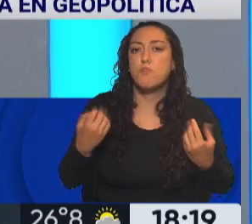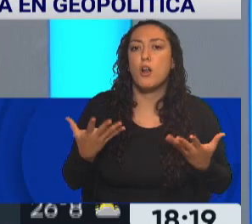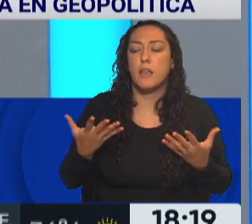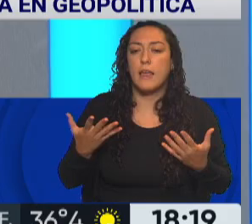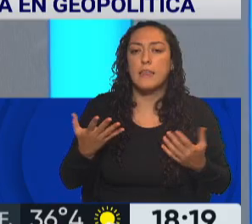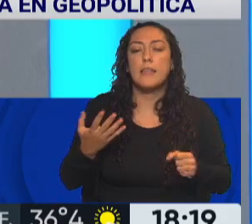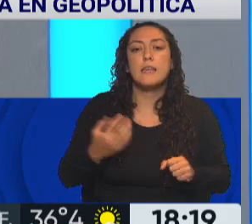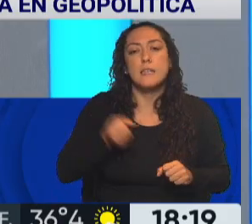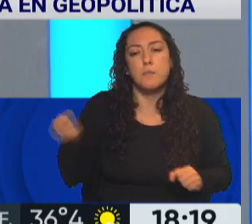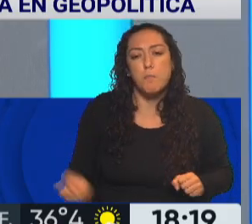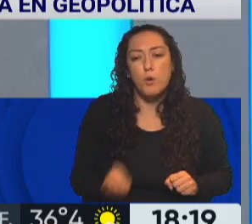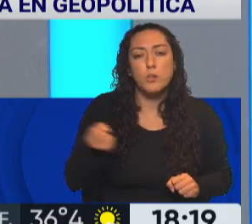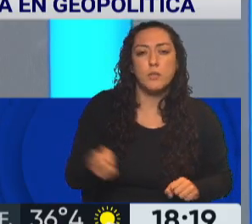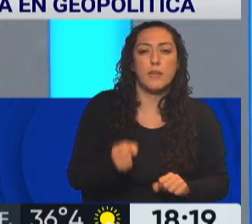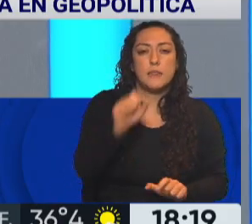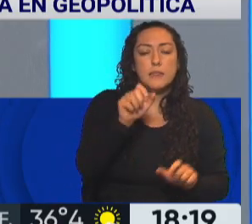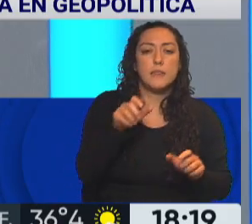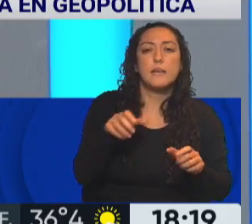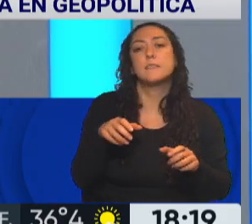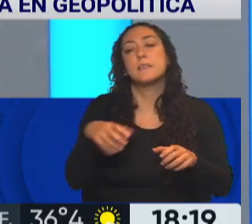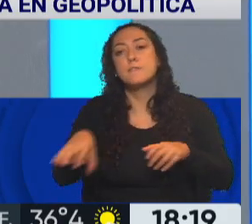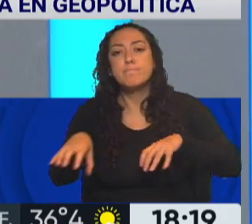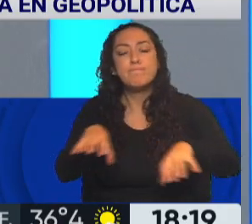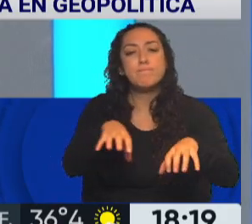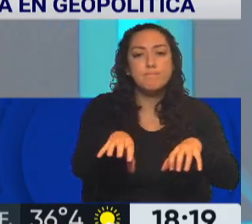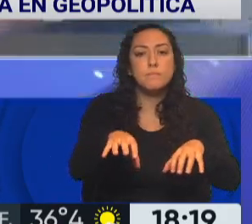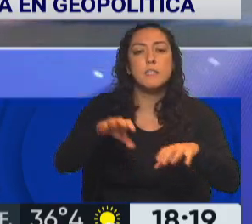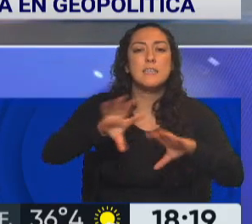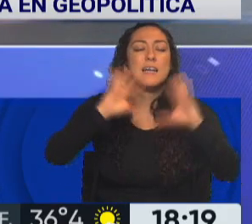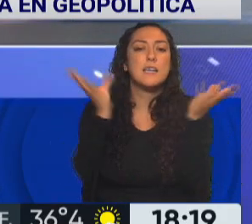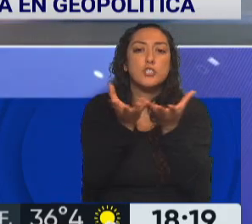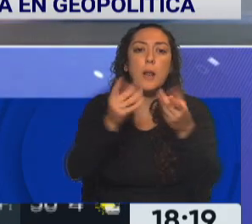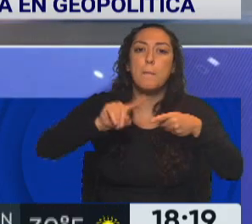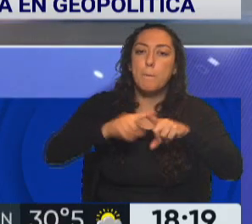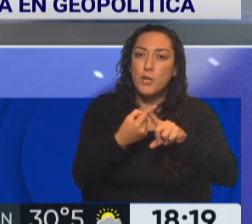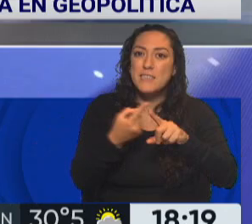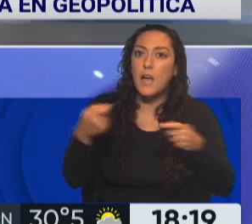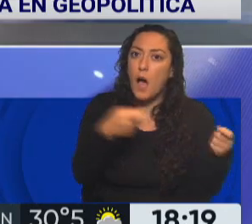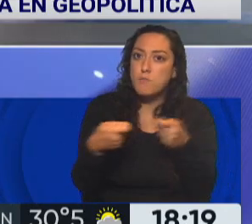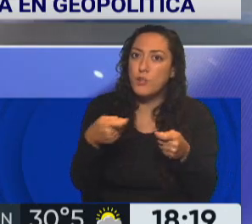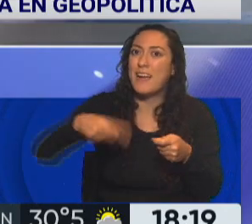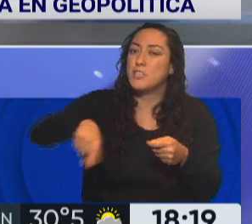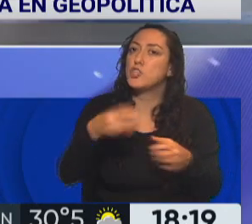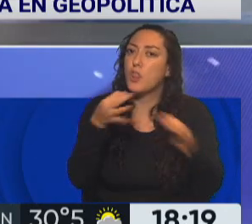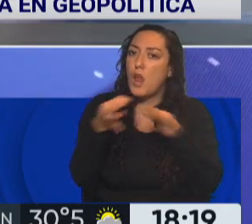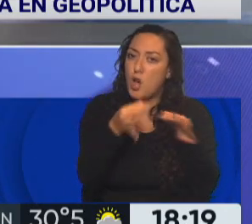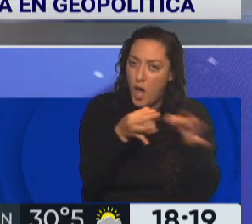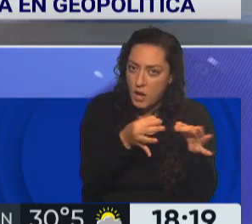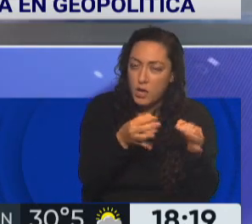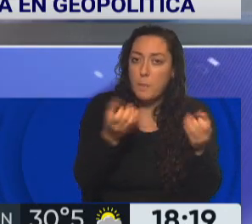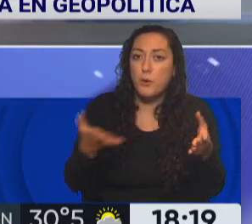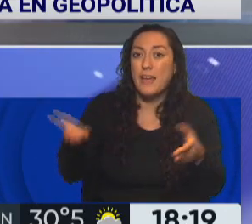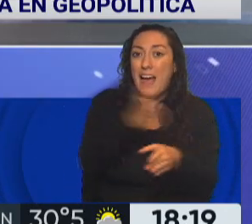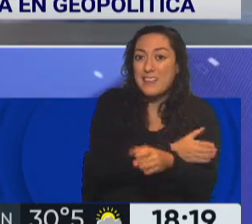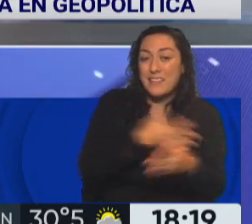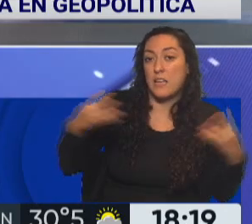importante que dialoguen aquellas partes que cuentan en la política internacional. De manera que, como existía en el nivel estratégico de esta